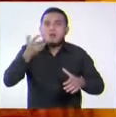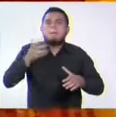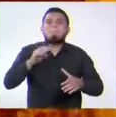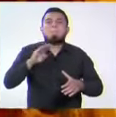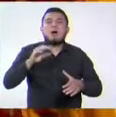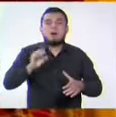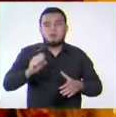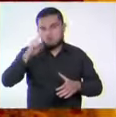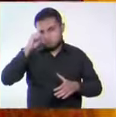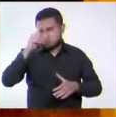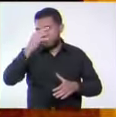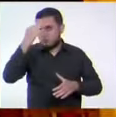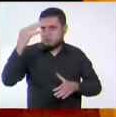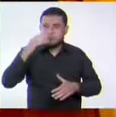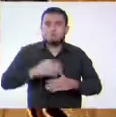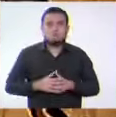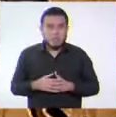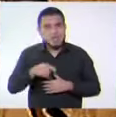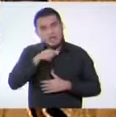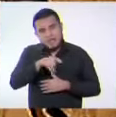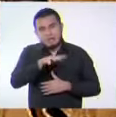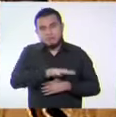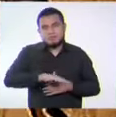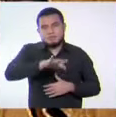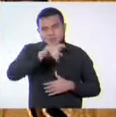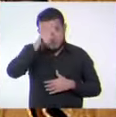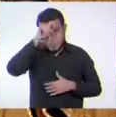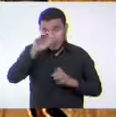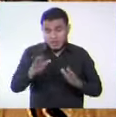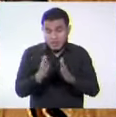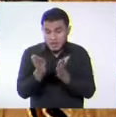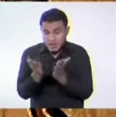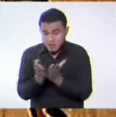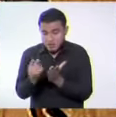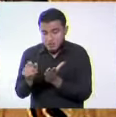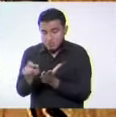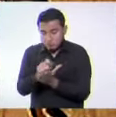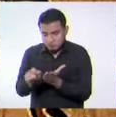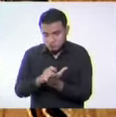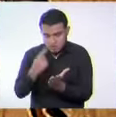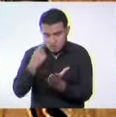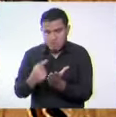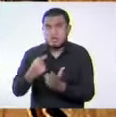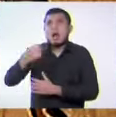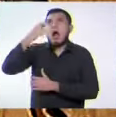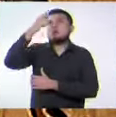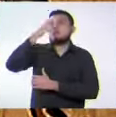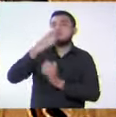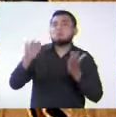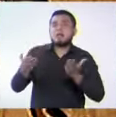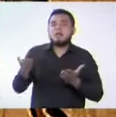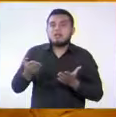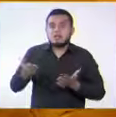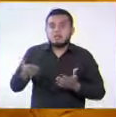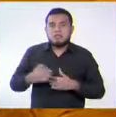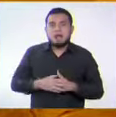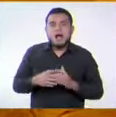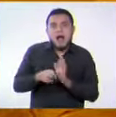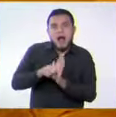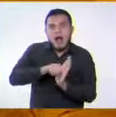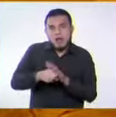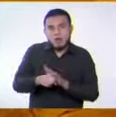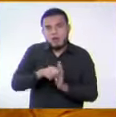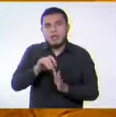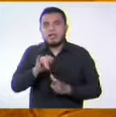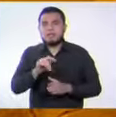el Mediterráneo. En la Biblia se documenta la fermentación de las uvas para producir alcohol etílico, así